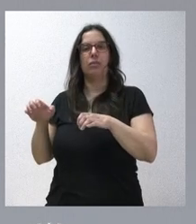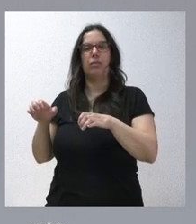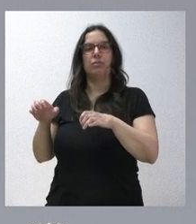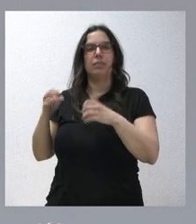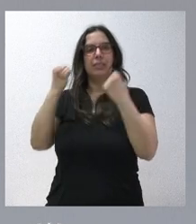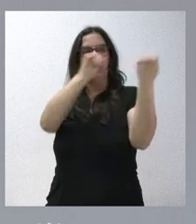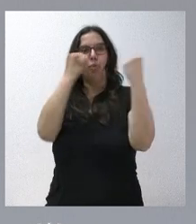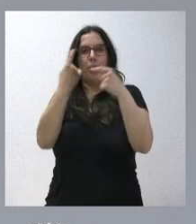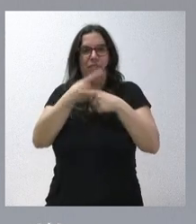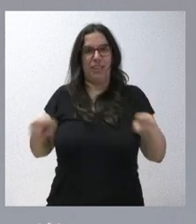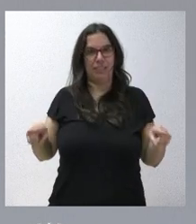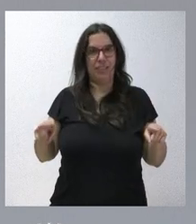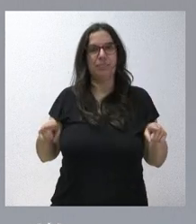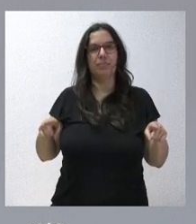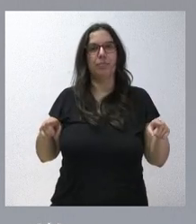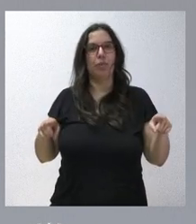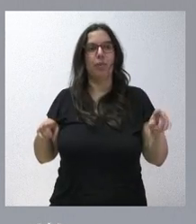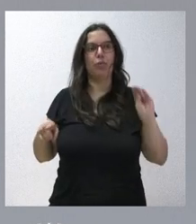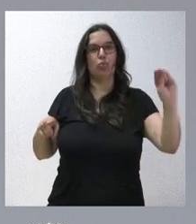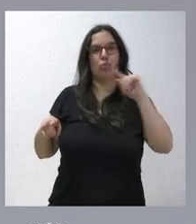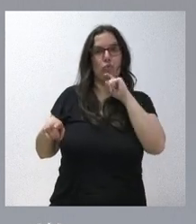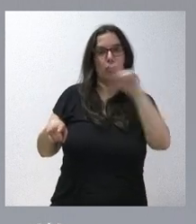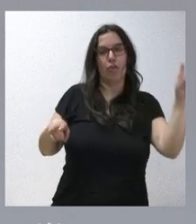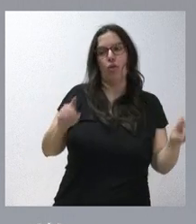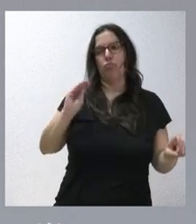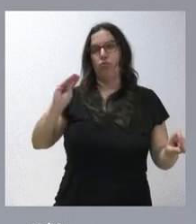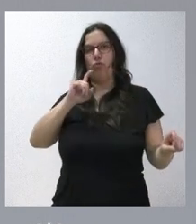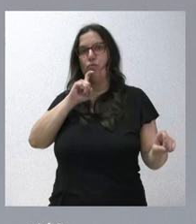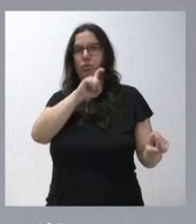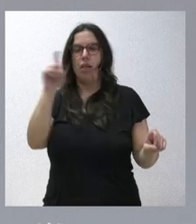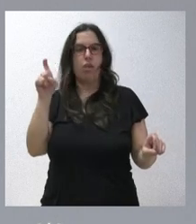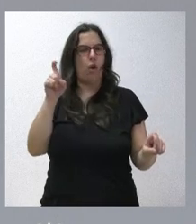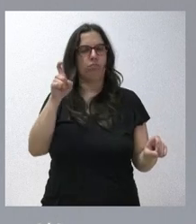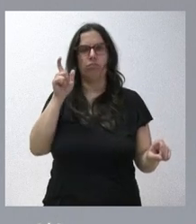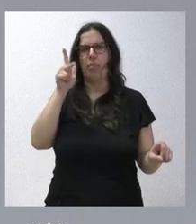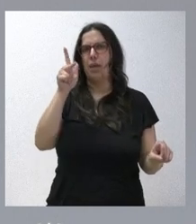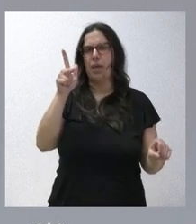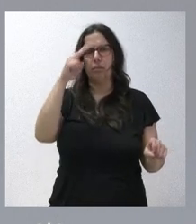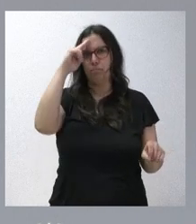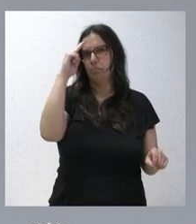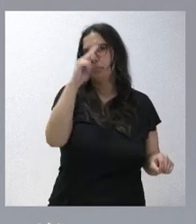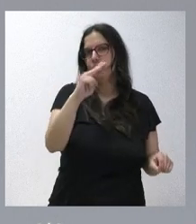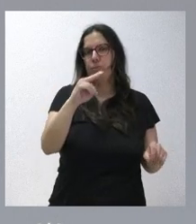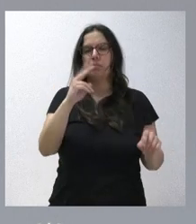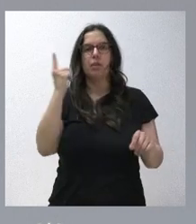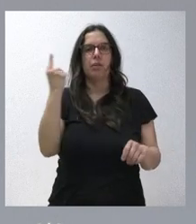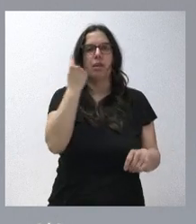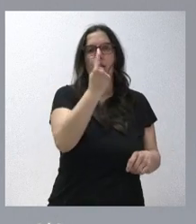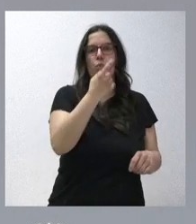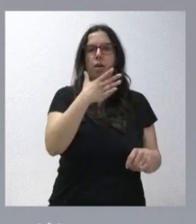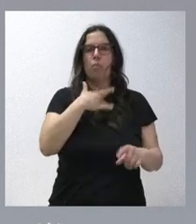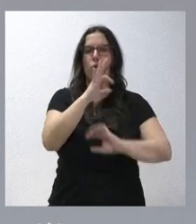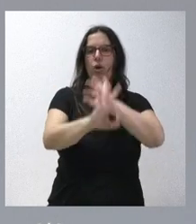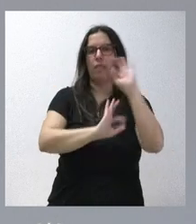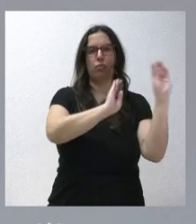institución distinta por lo tanto máximo respeto al derecho aut organizator que cada una de esas dos instituciones eh